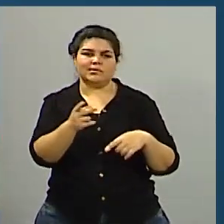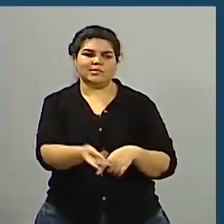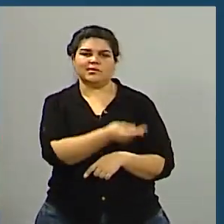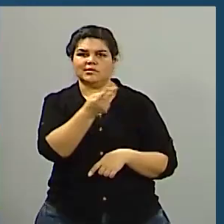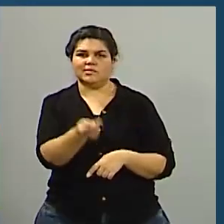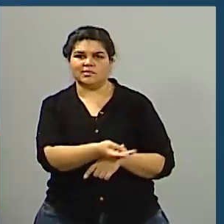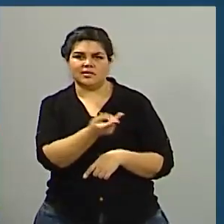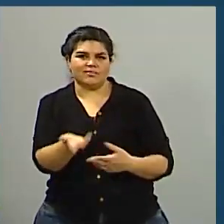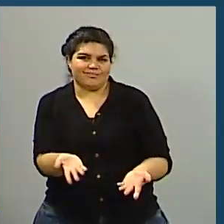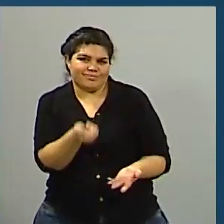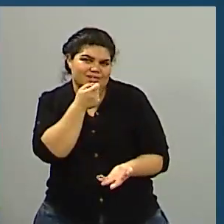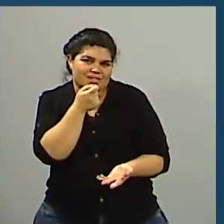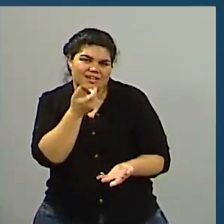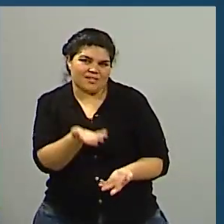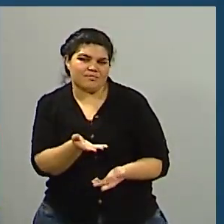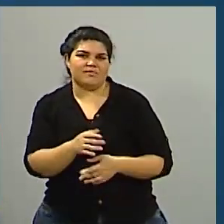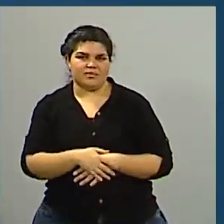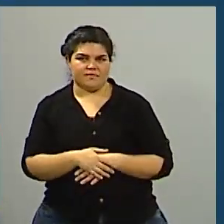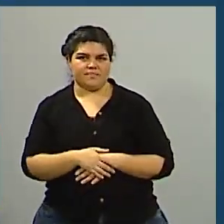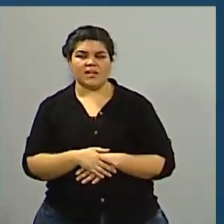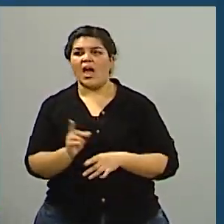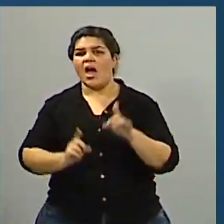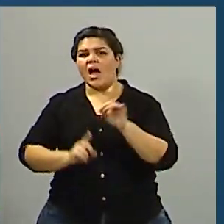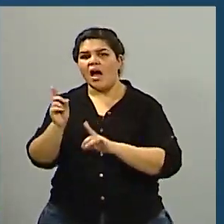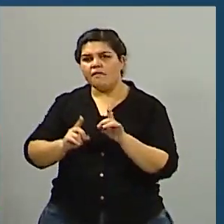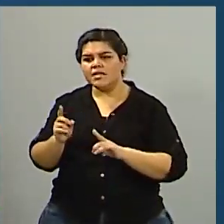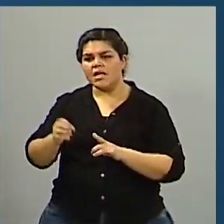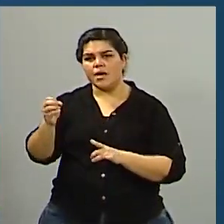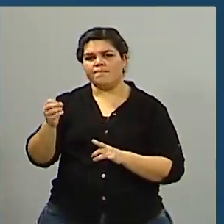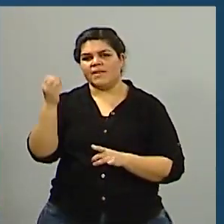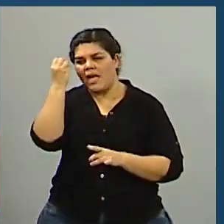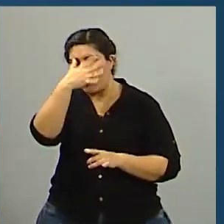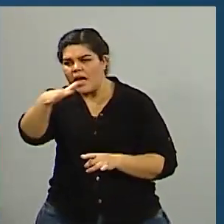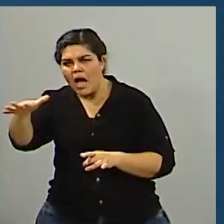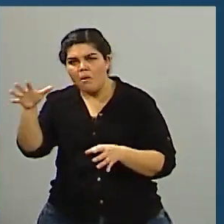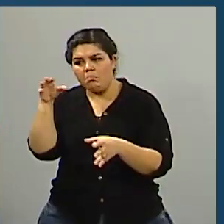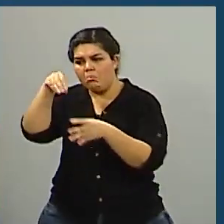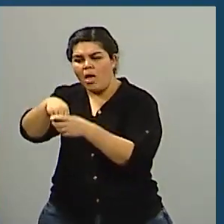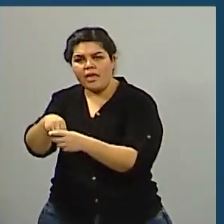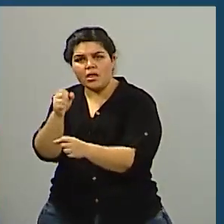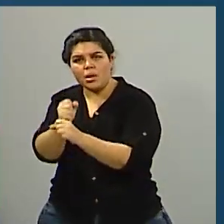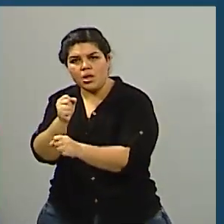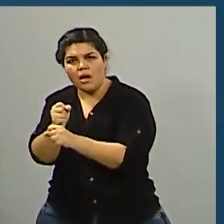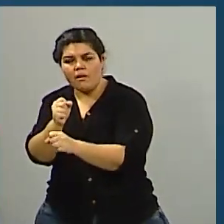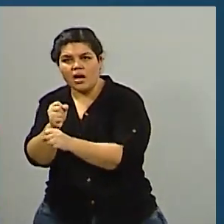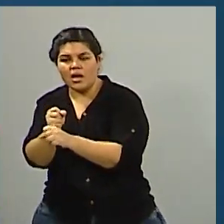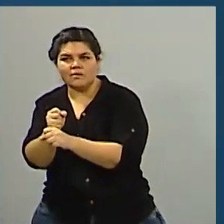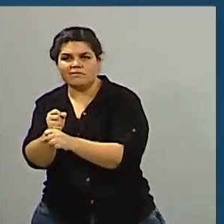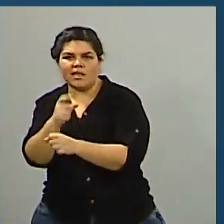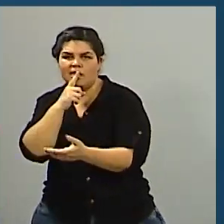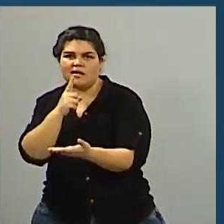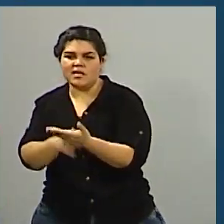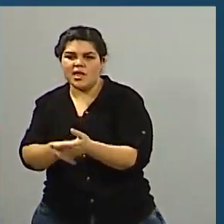querer pasar quizás por las vicisitudes de sus padres, de su se va a la ciudad. Se dedican a otra cosa o no se dedican a nada, o se dedican a tener un